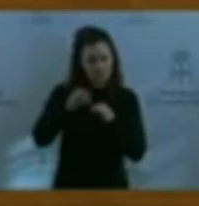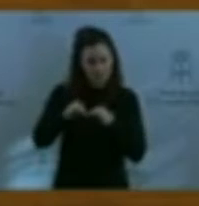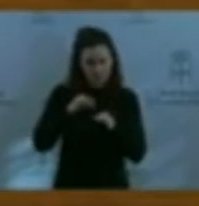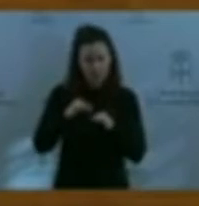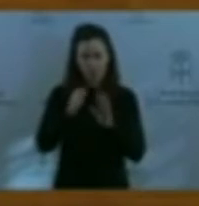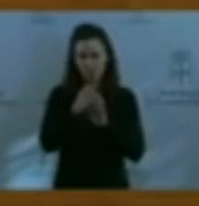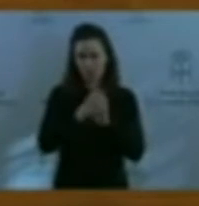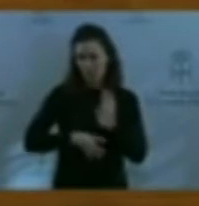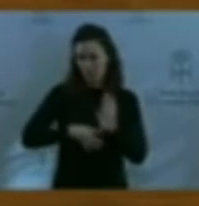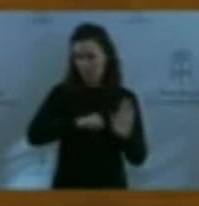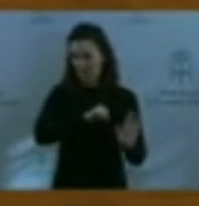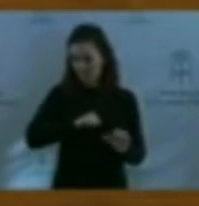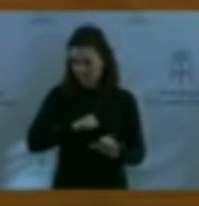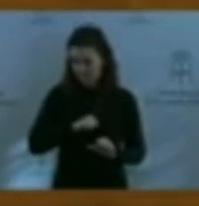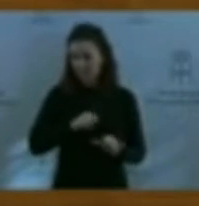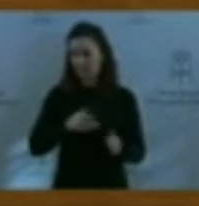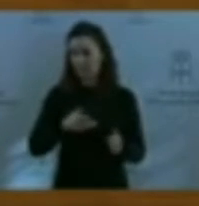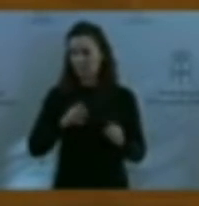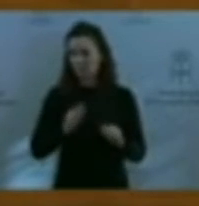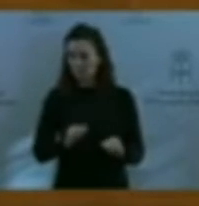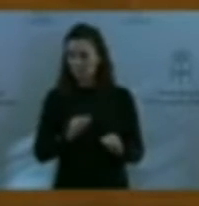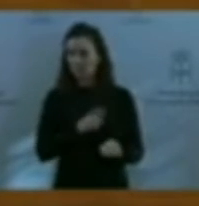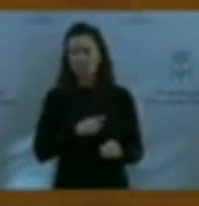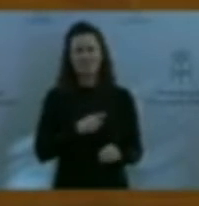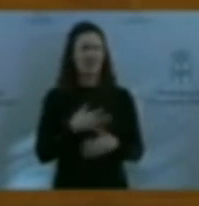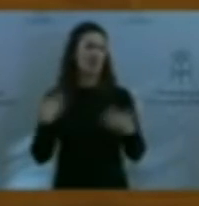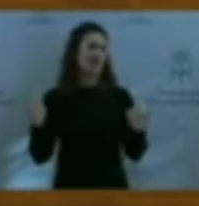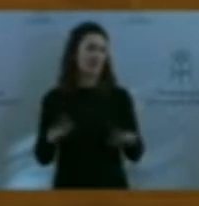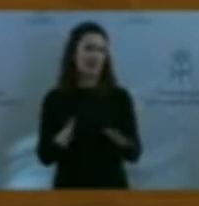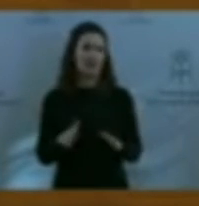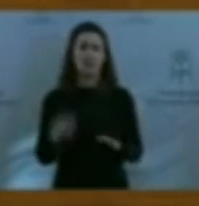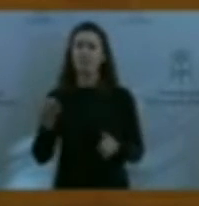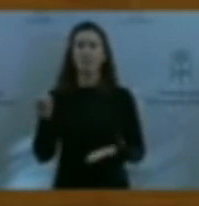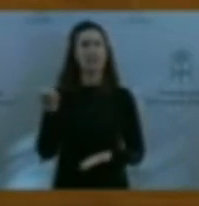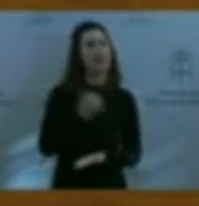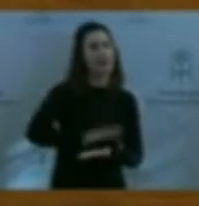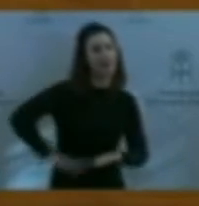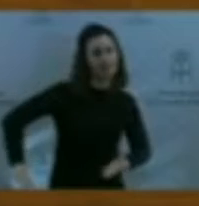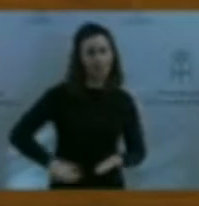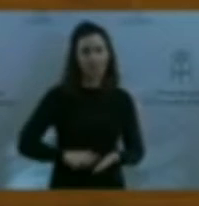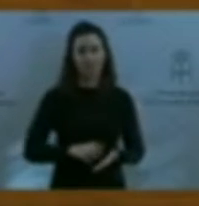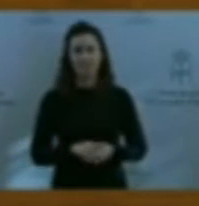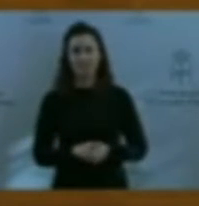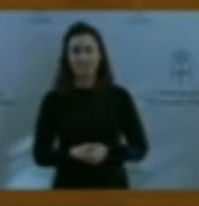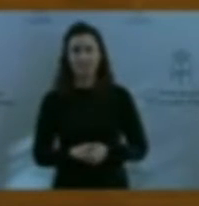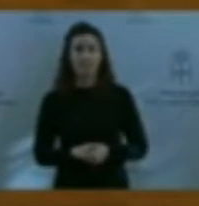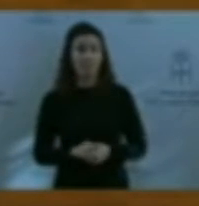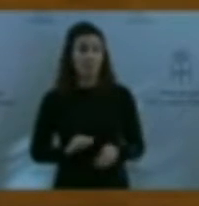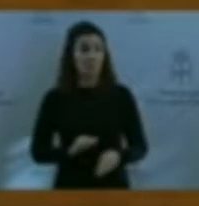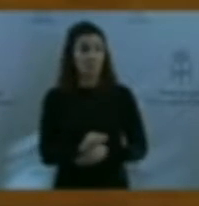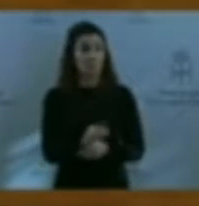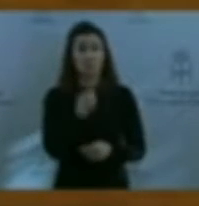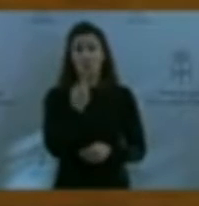quiera. No, garantías. Y ya que usted no lo dice, pues hablaré yo de las garantías.